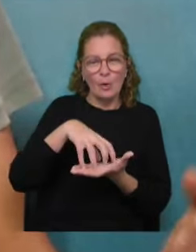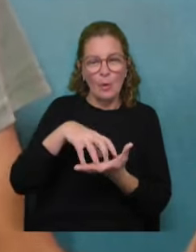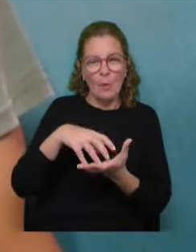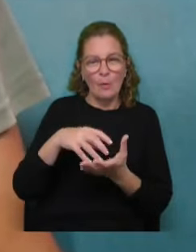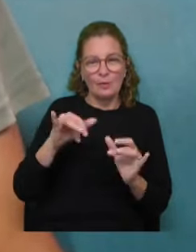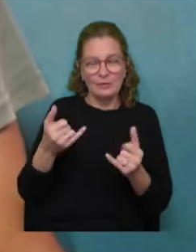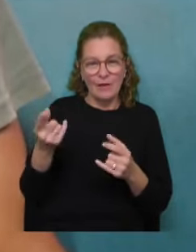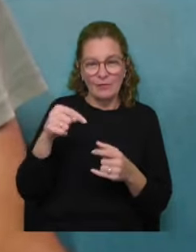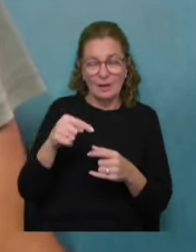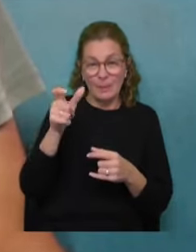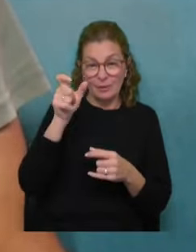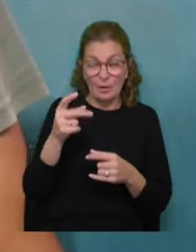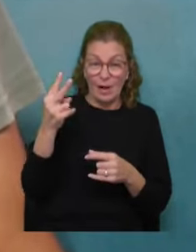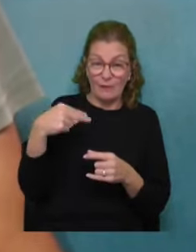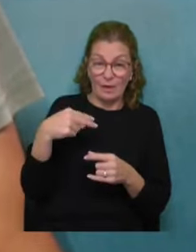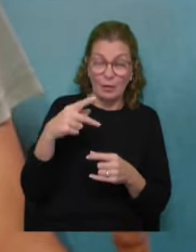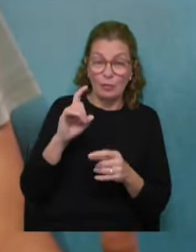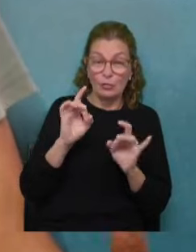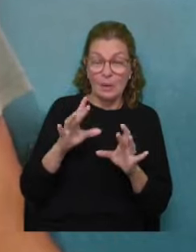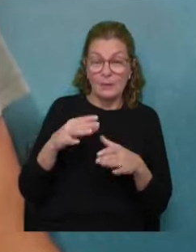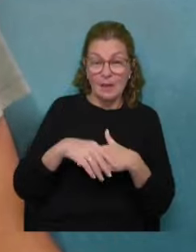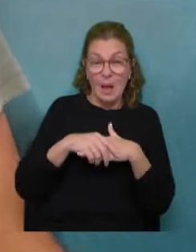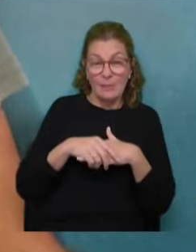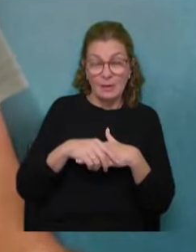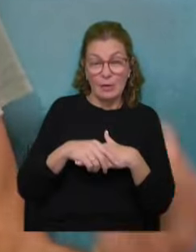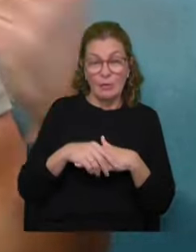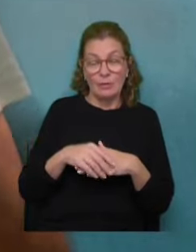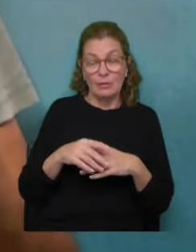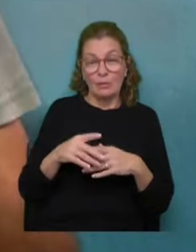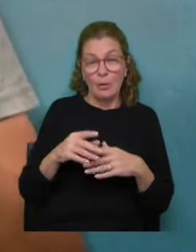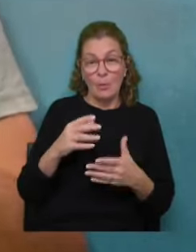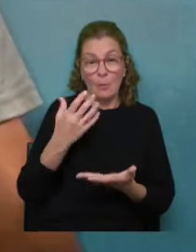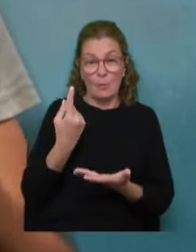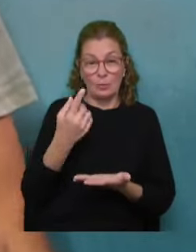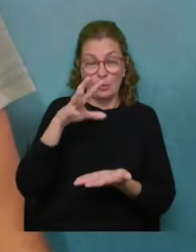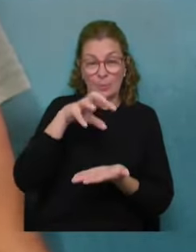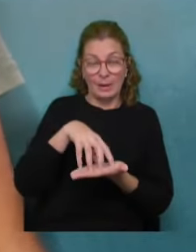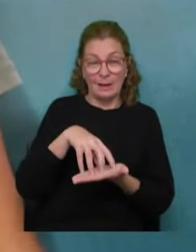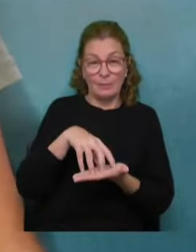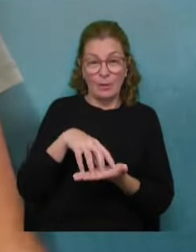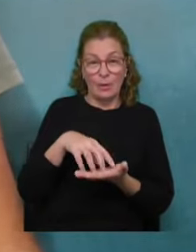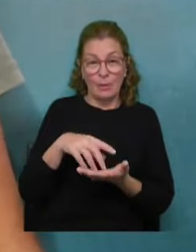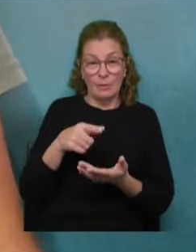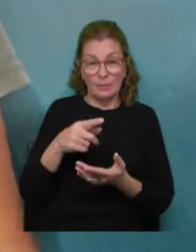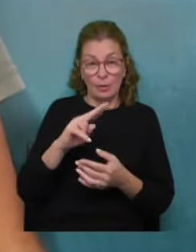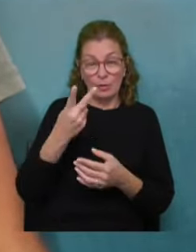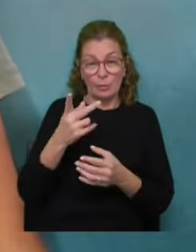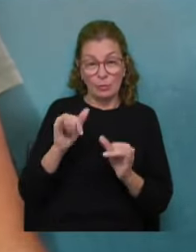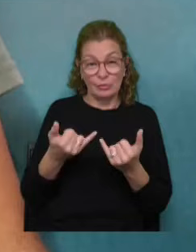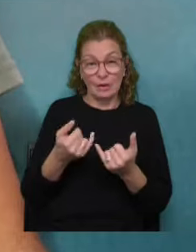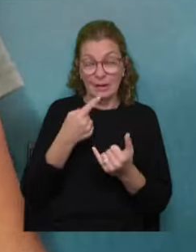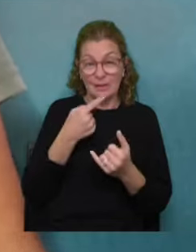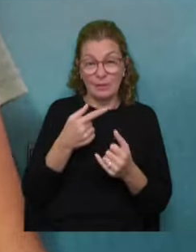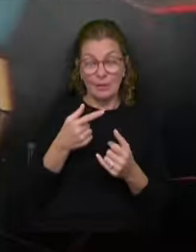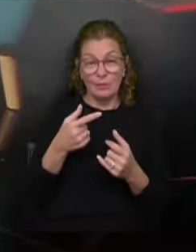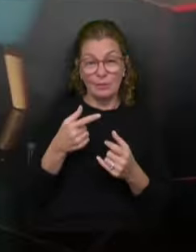banda, ya viene gente a vernos que no son solo nuestros amigos. El descarado. Nos posicionó, nos convenció a nosotros mismos. El segundo disco, creo que de Bichos y